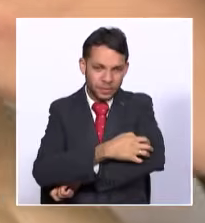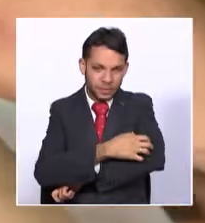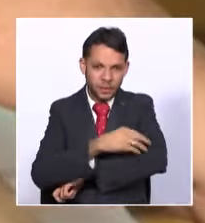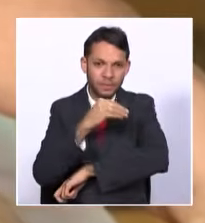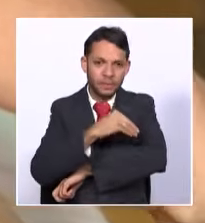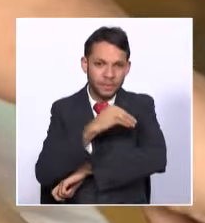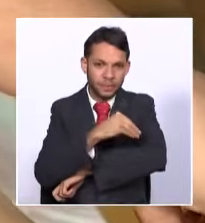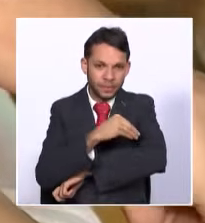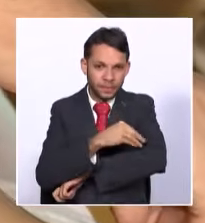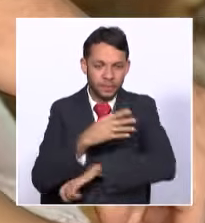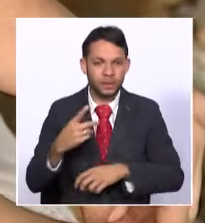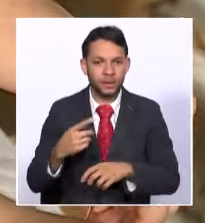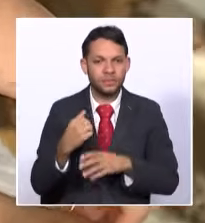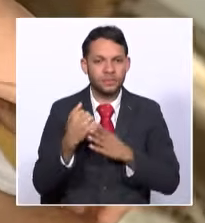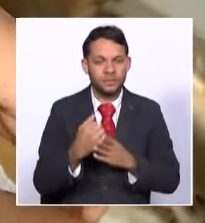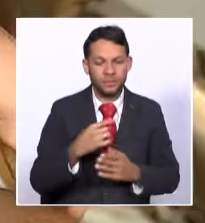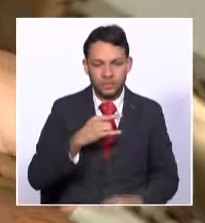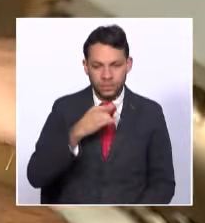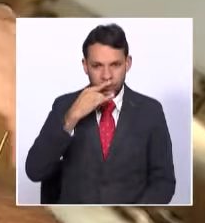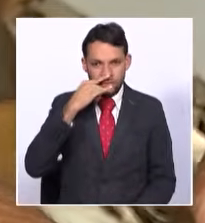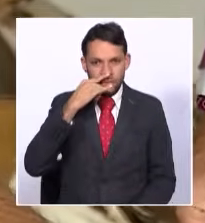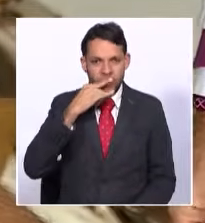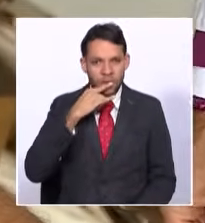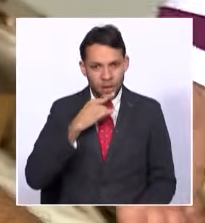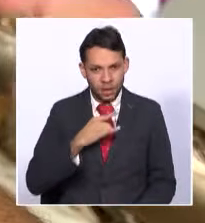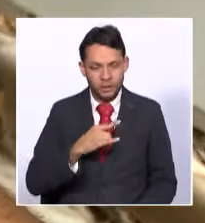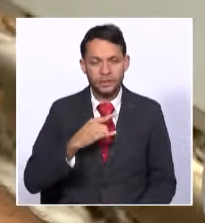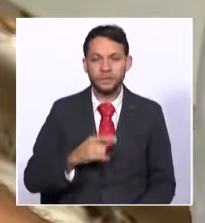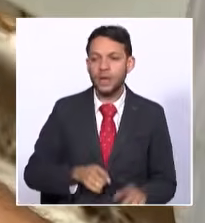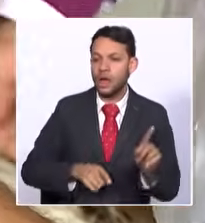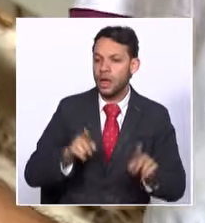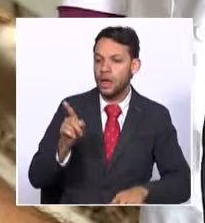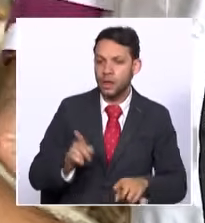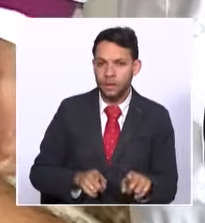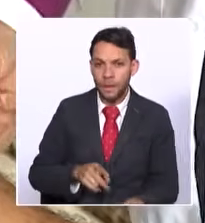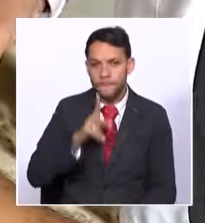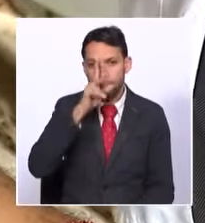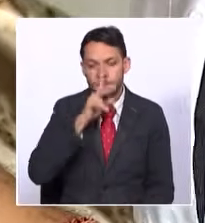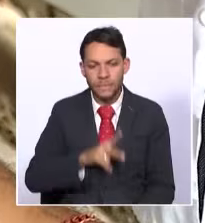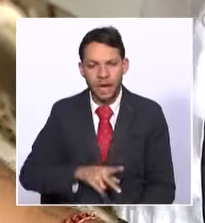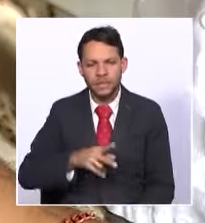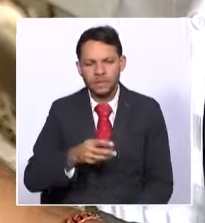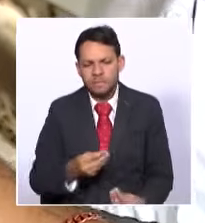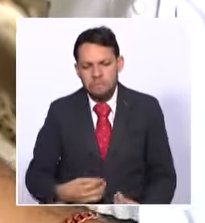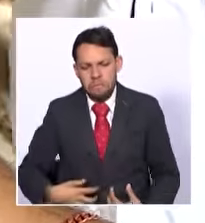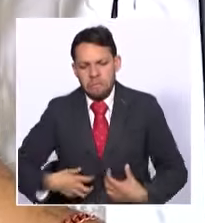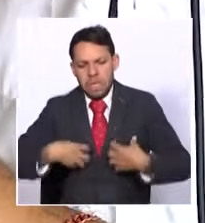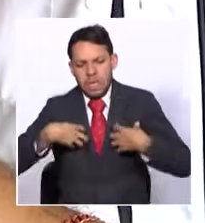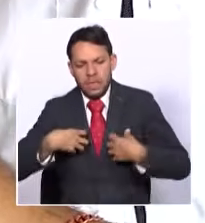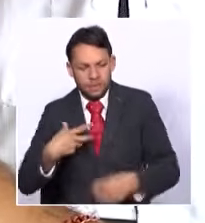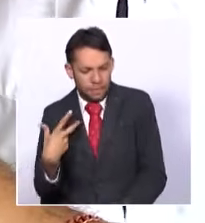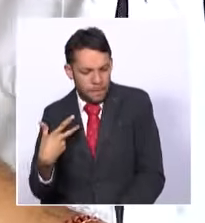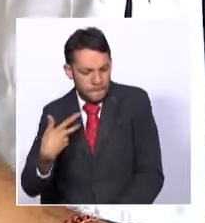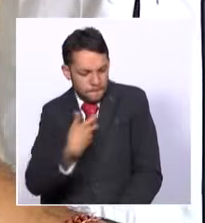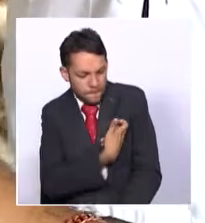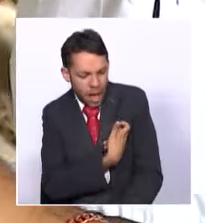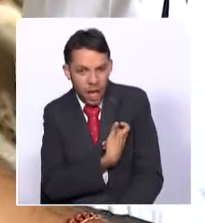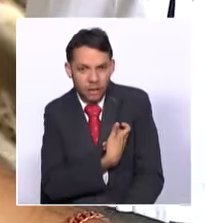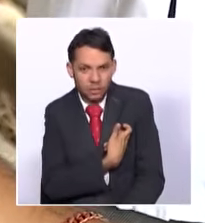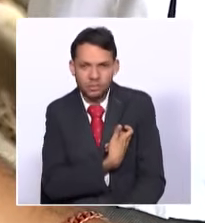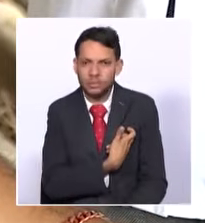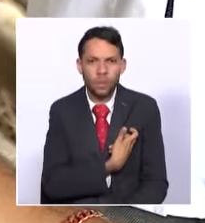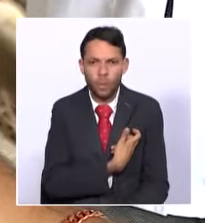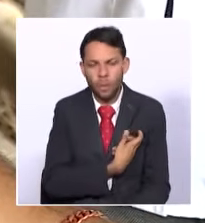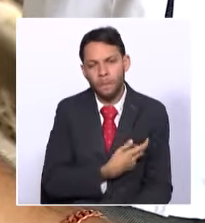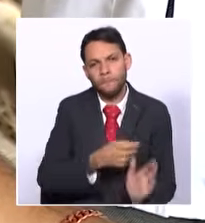Toma aire, bota. La gente dirá, uy, le clavó una aguja y demás. Hay unos puntos especiales